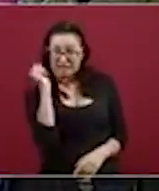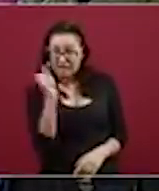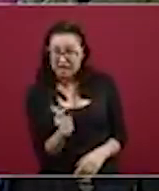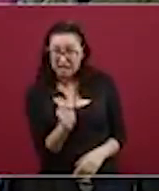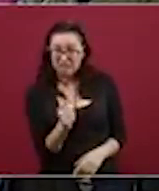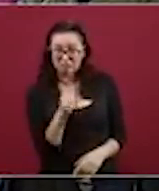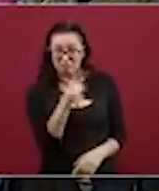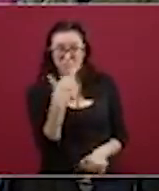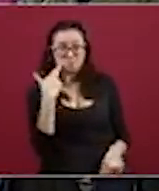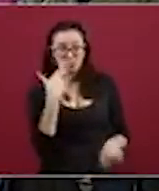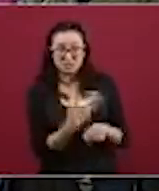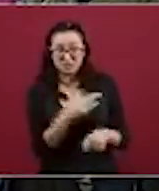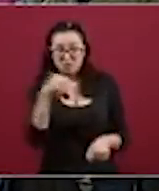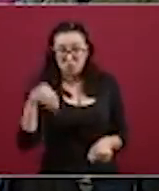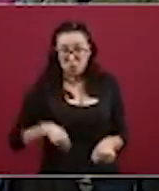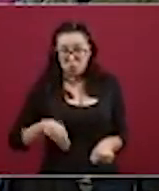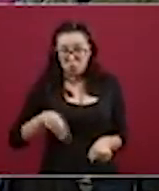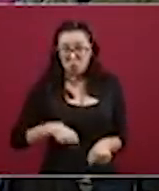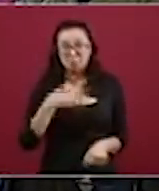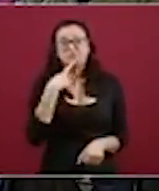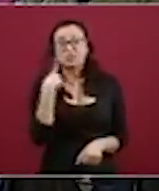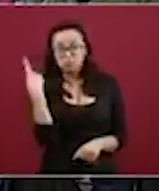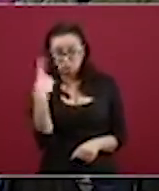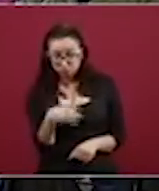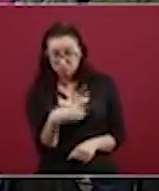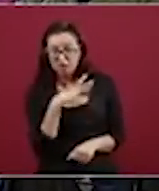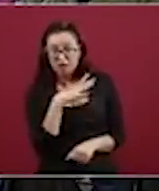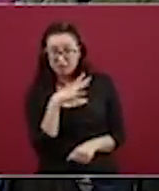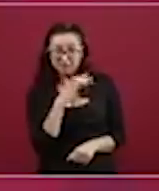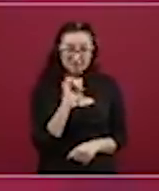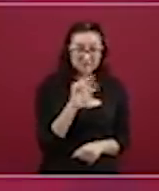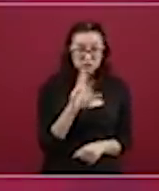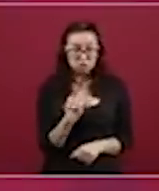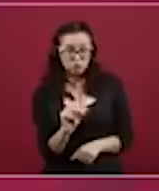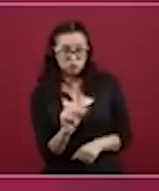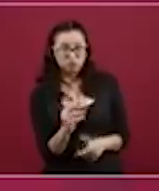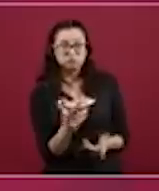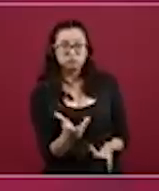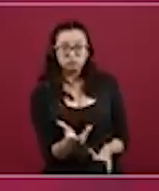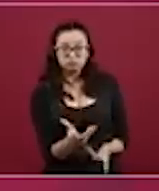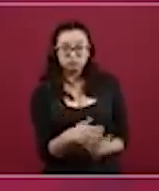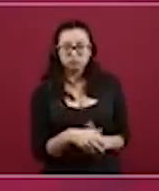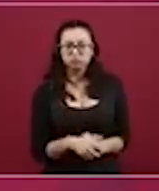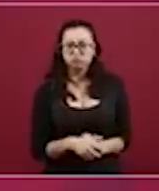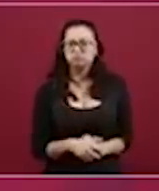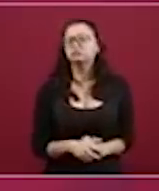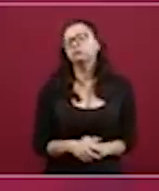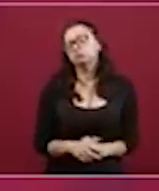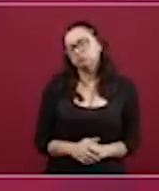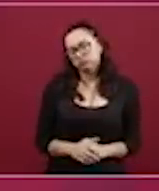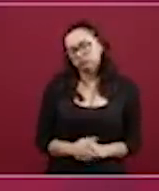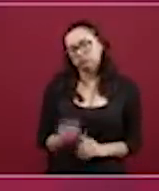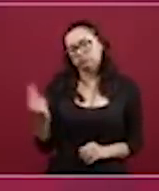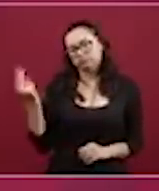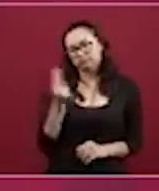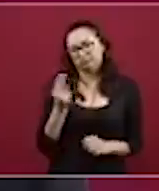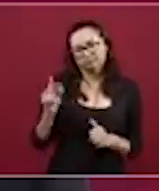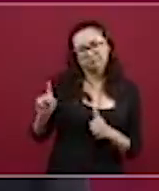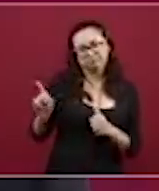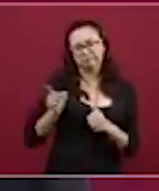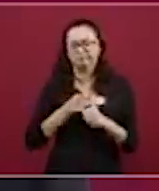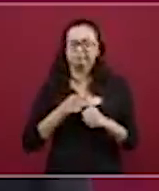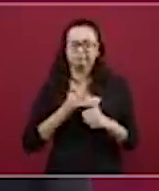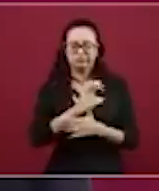quienes sean los responsables o ya están en ese proceso? Vamos a revisar bien los